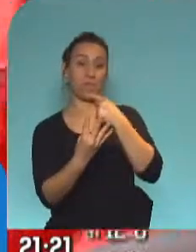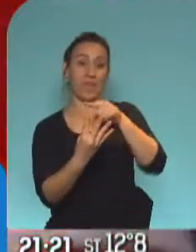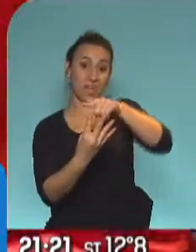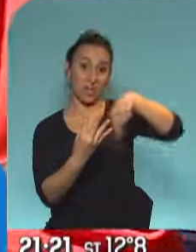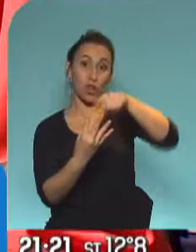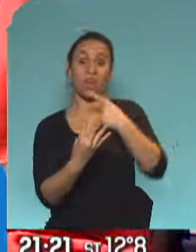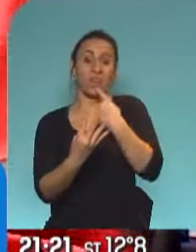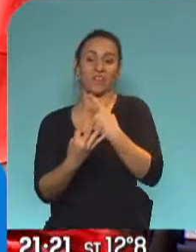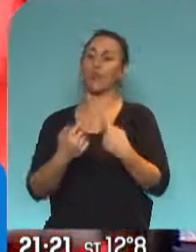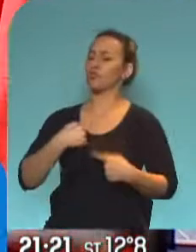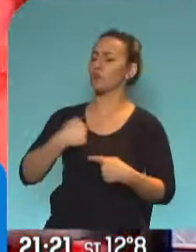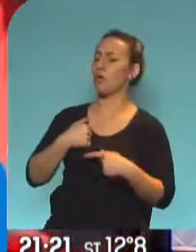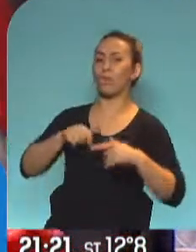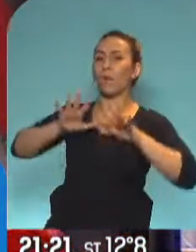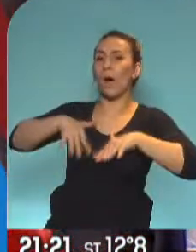dice.